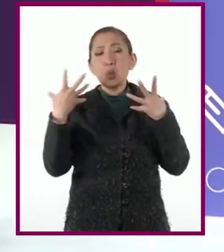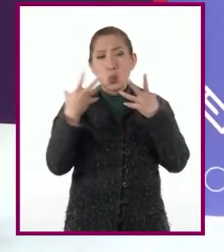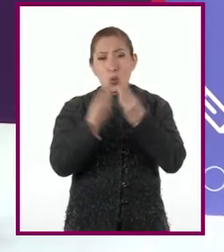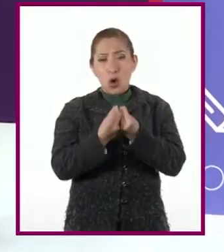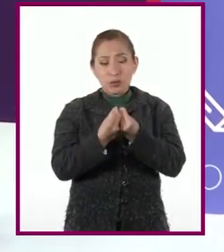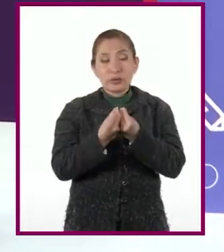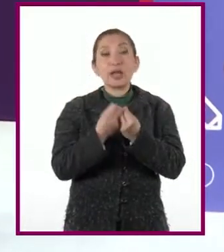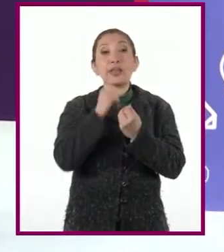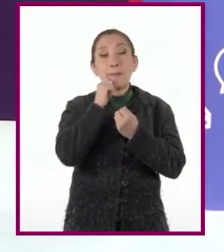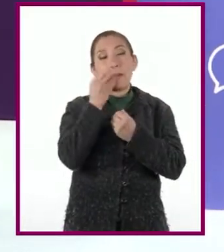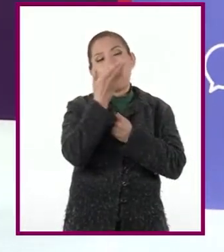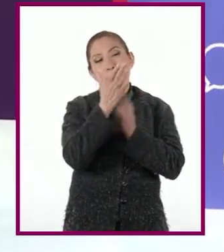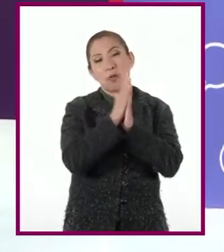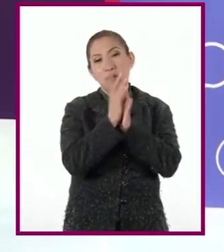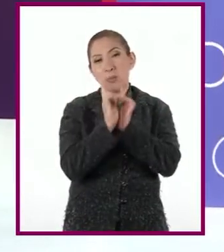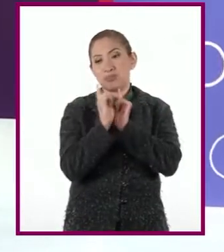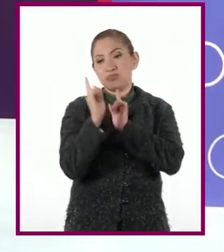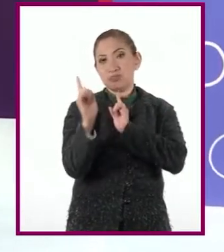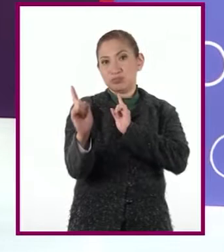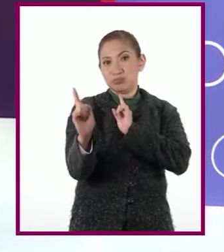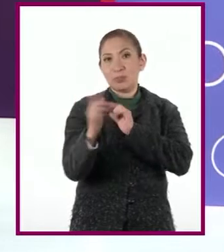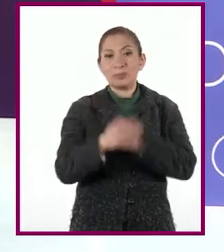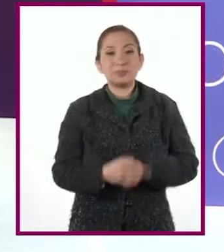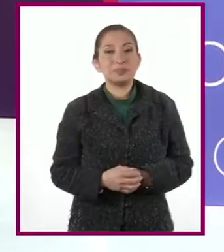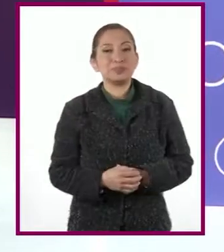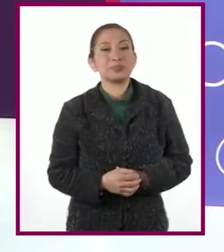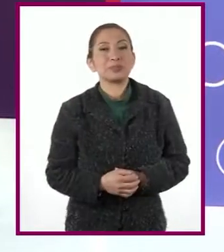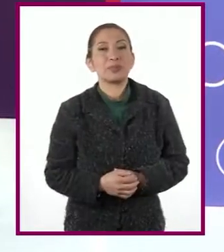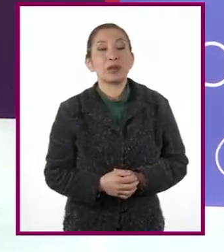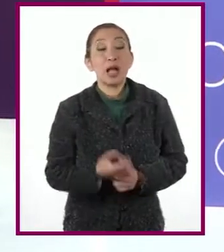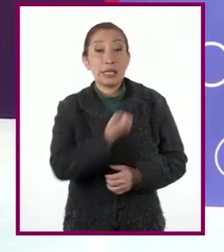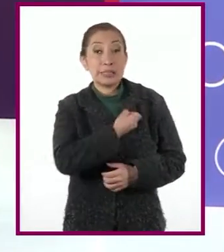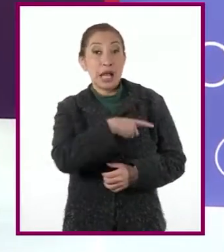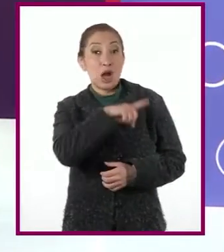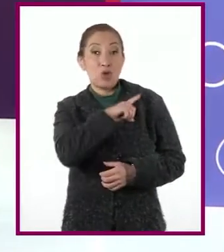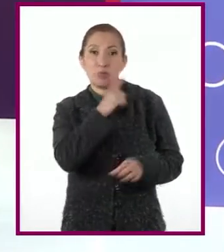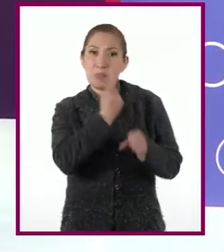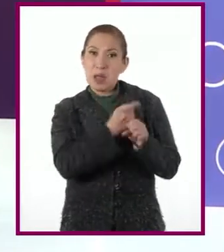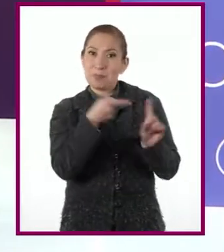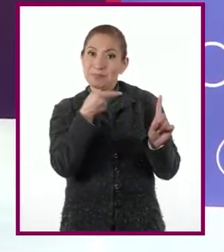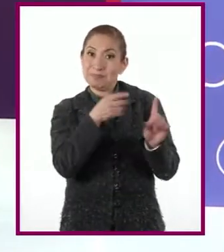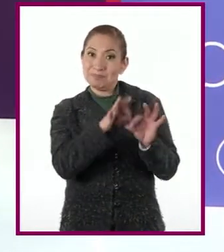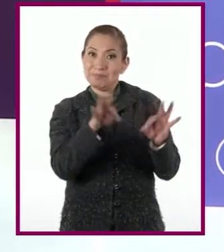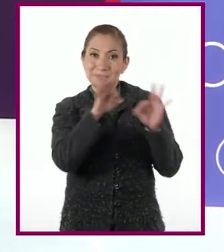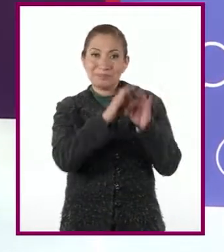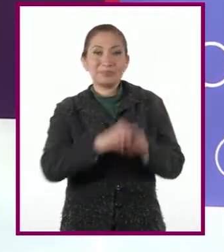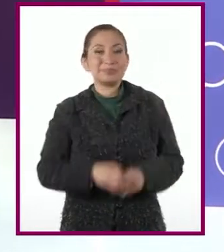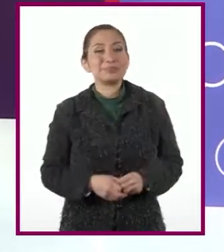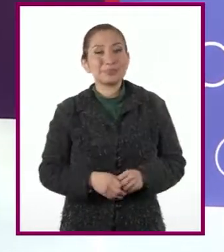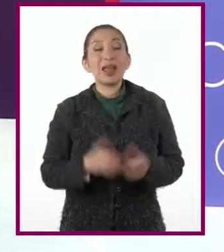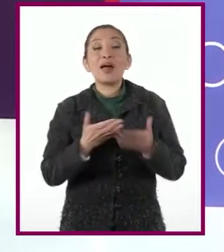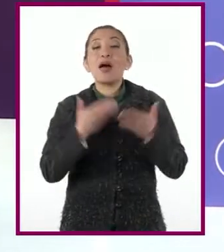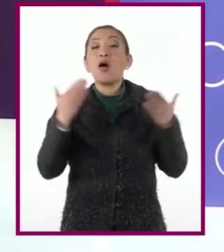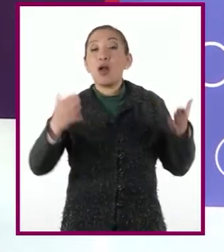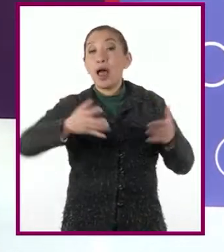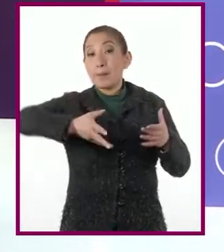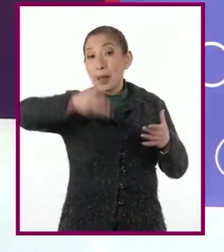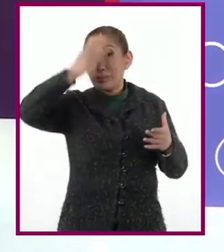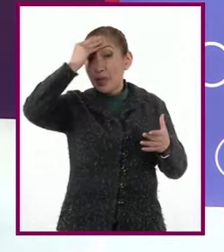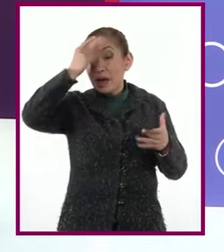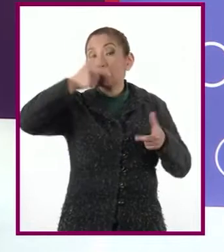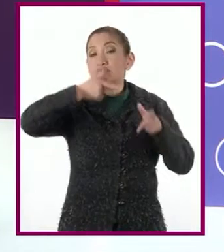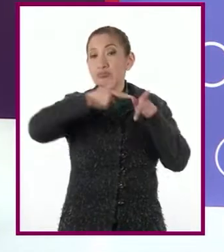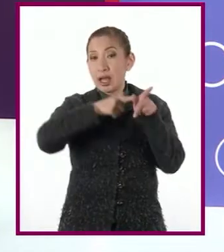juntos, guardar y pedir la sana distancia. La salud es primero. Es tiempo de aprender y